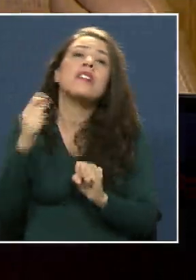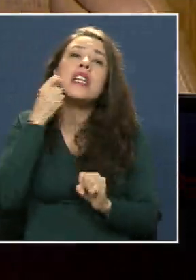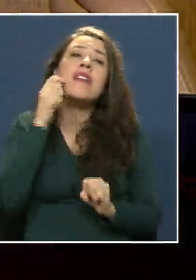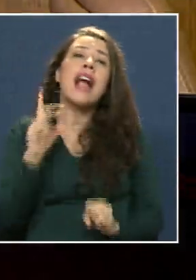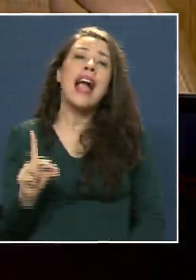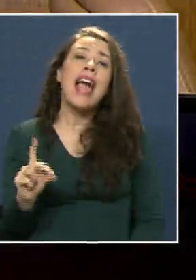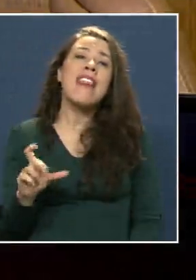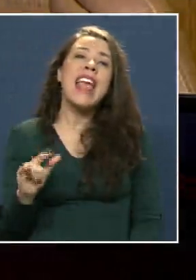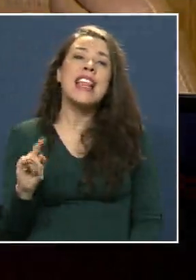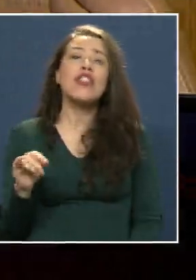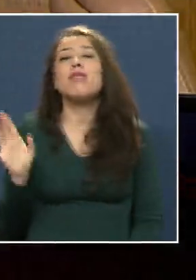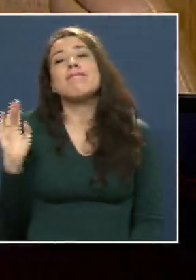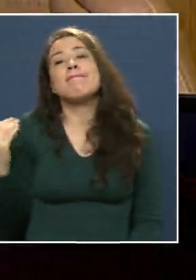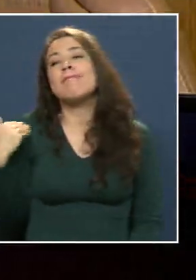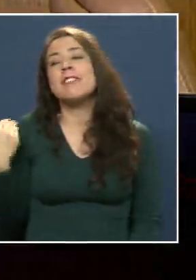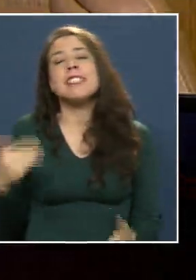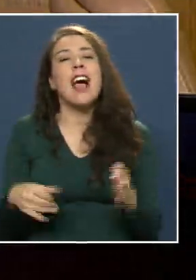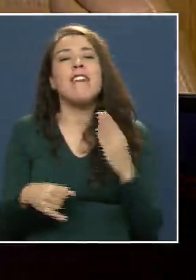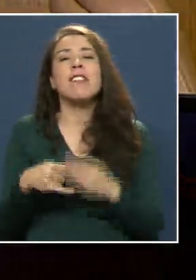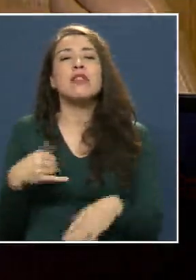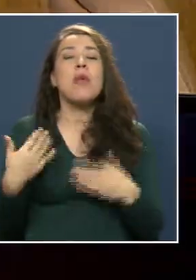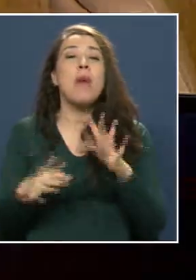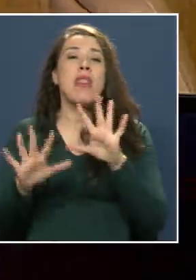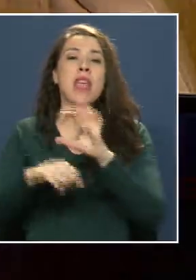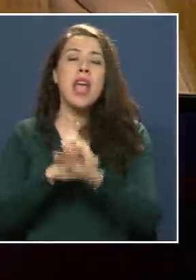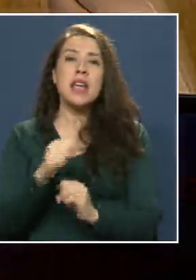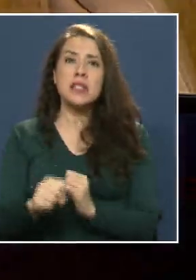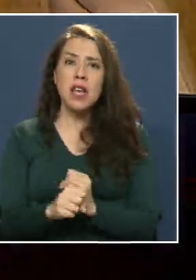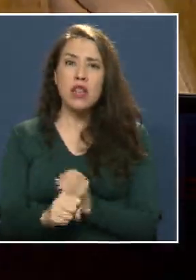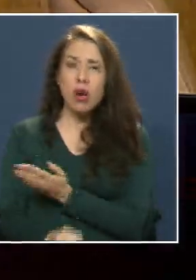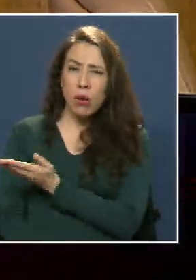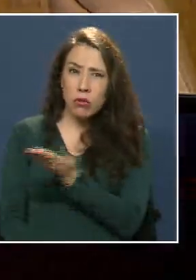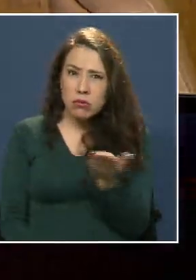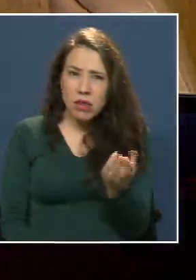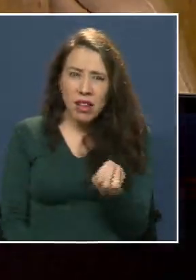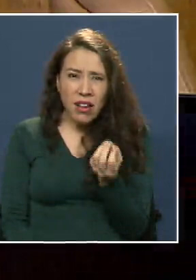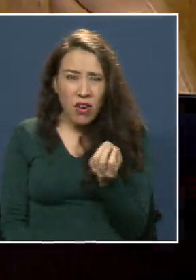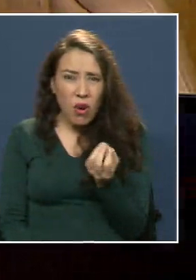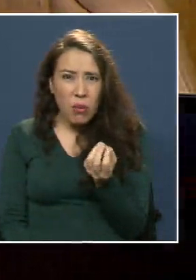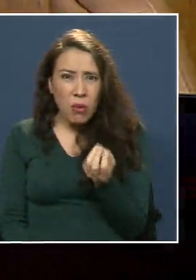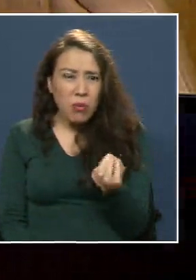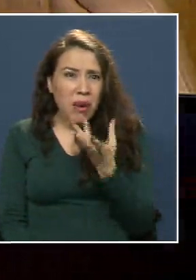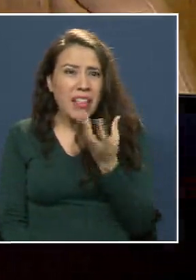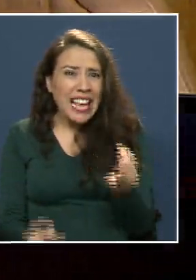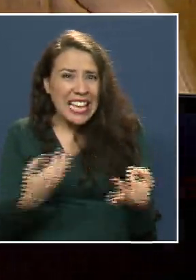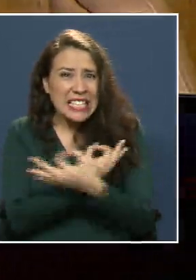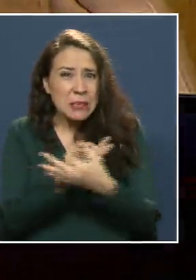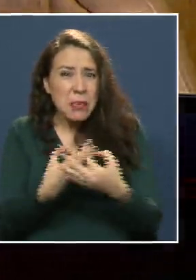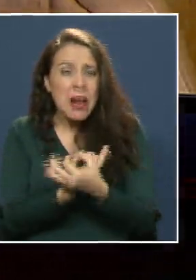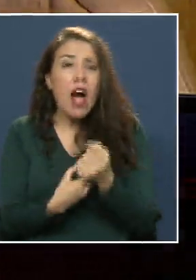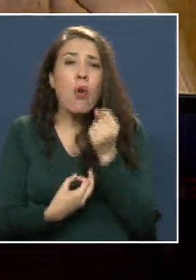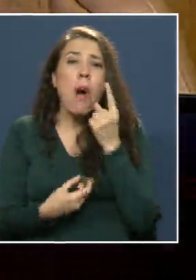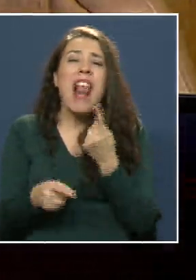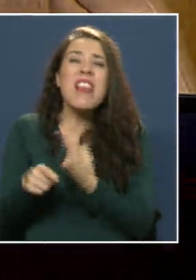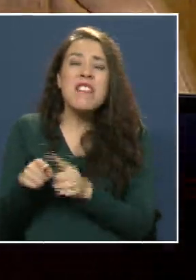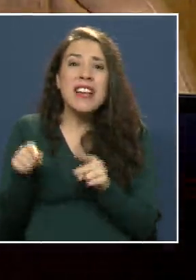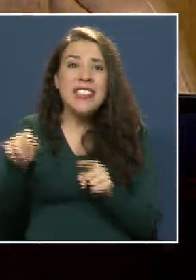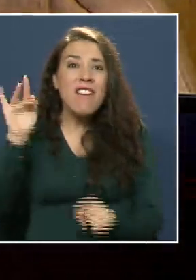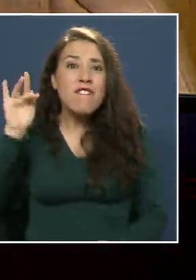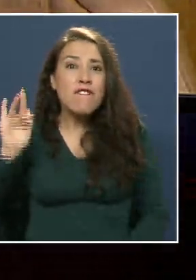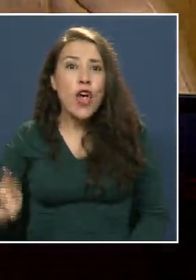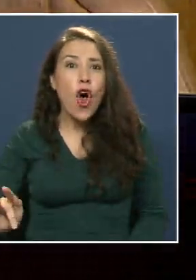delito está prescrito después de 10 años. Y díganme ustedes, ¿qué diferencia hace esa